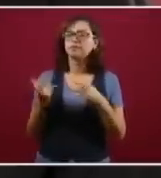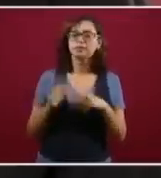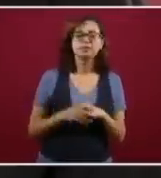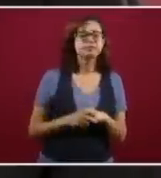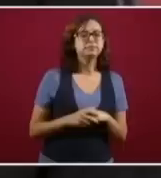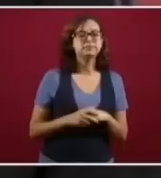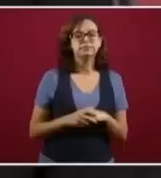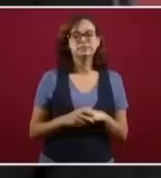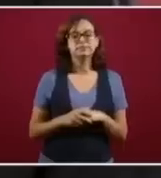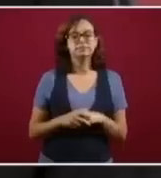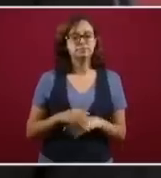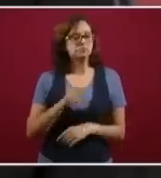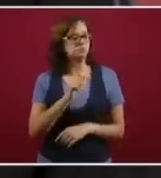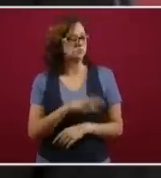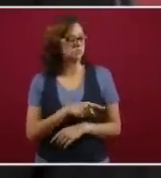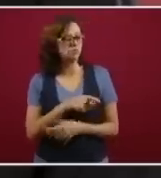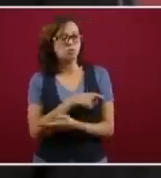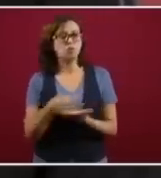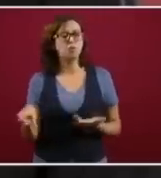Todo.